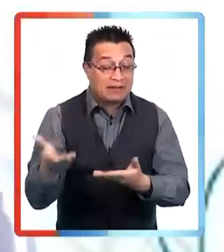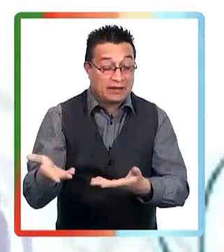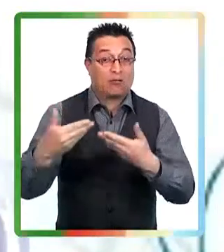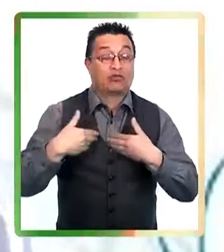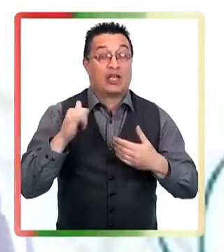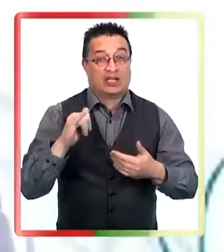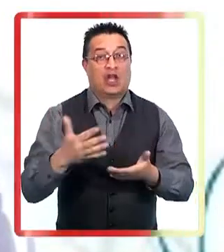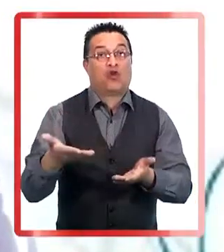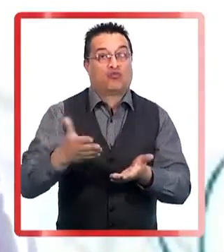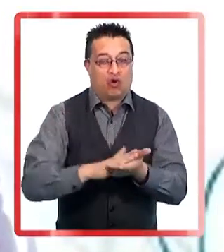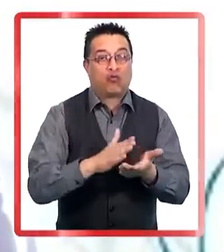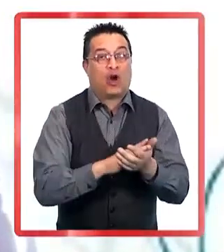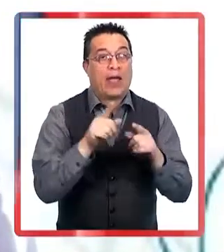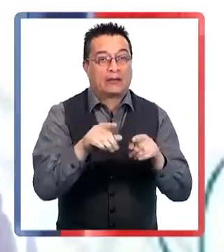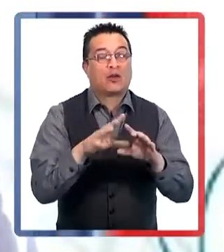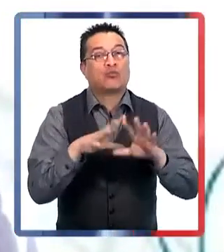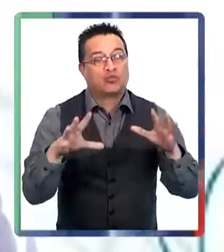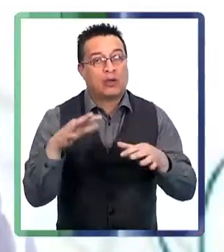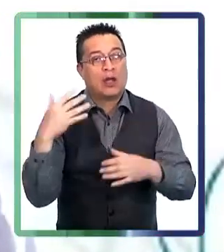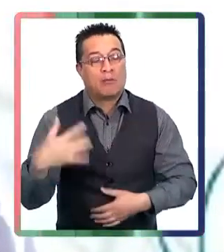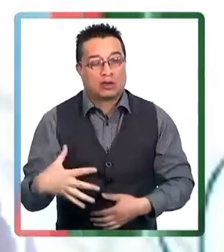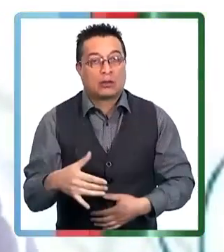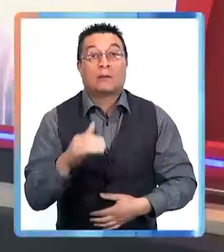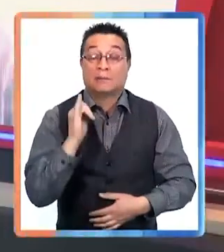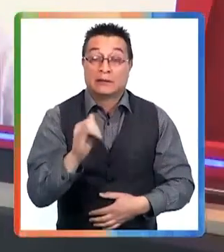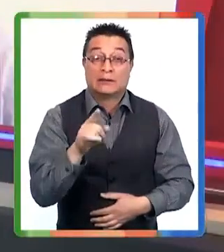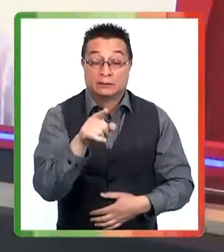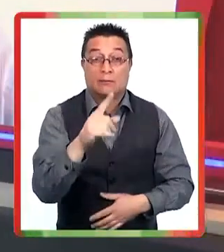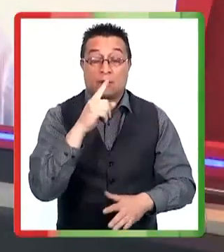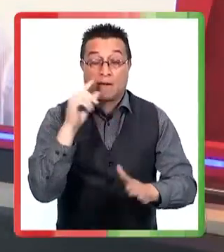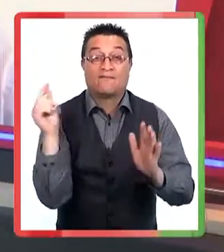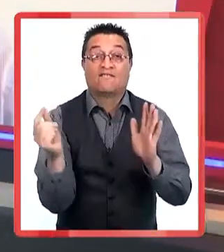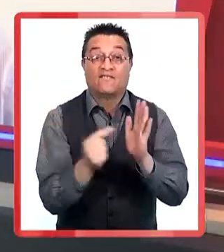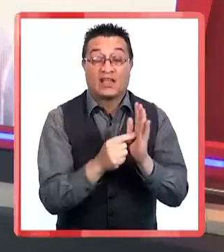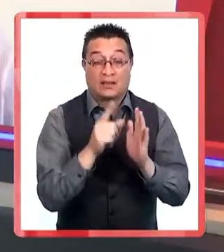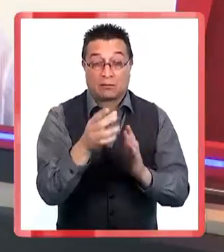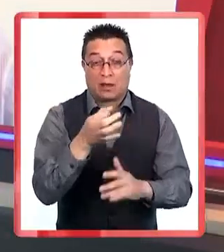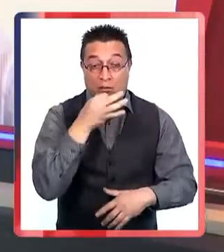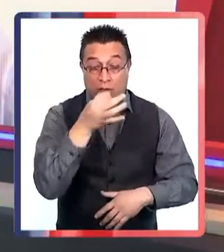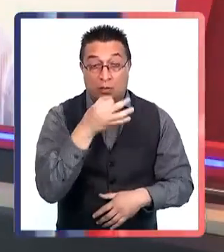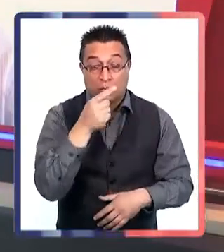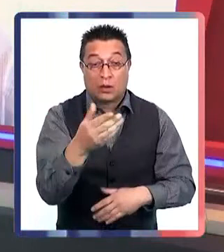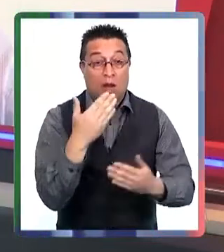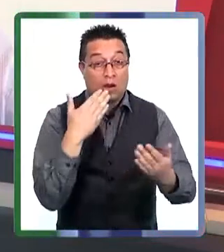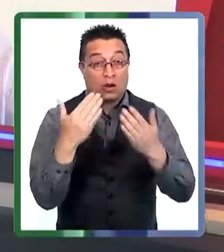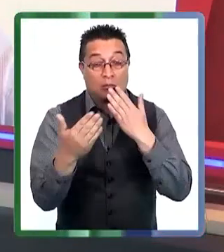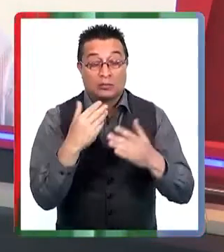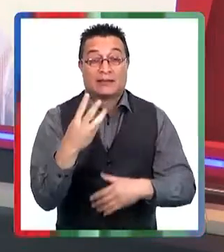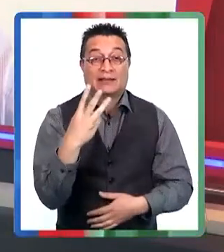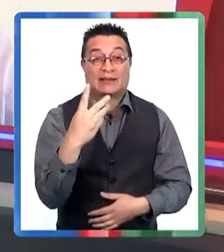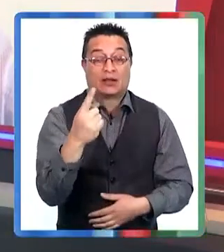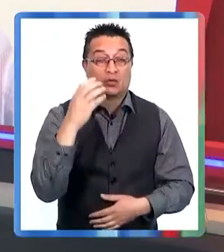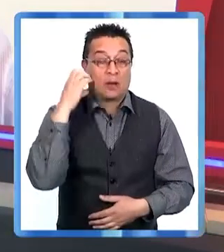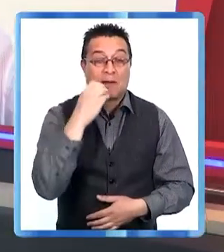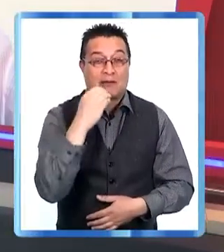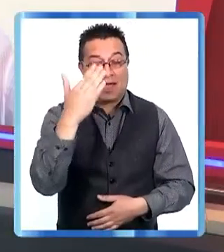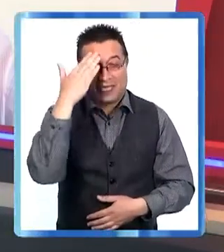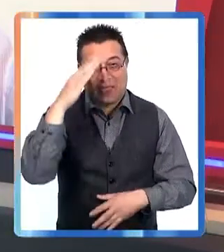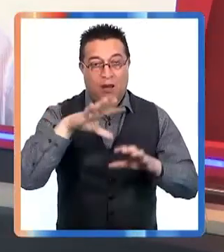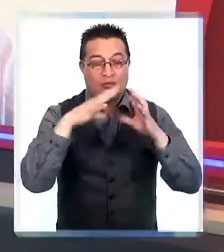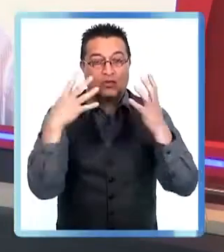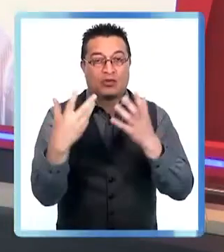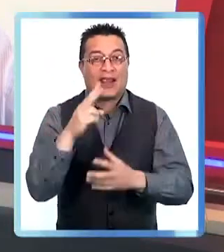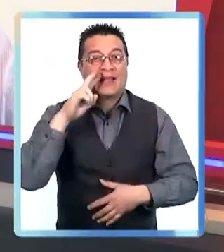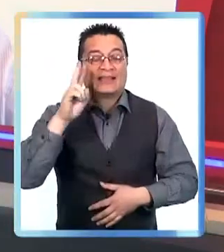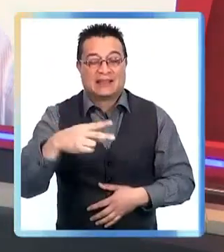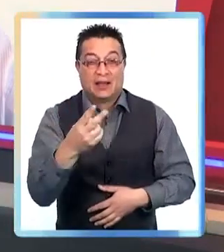discapacidad y mortalidad. Eso es muy importante. Sí, a propósito de la fecha que contaba al comienzo de esta conversación, el 31 de mayo, el Día